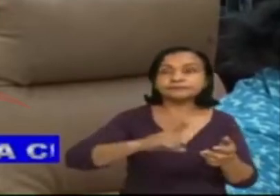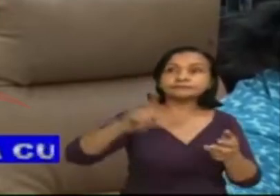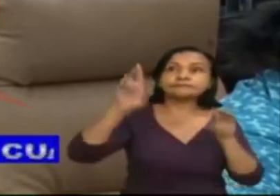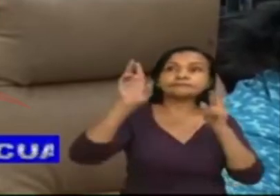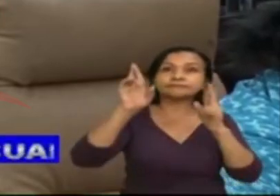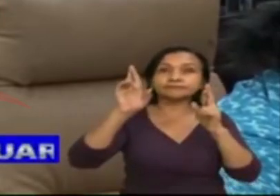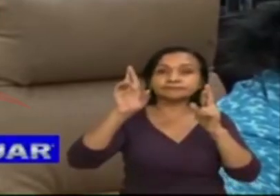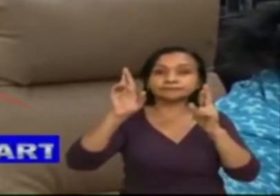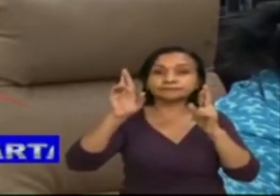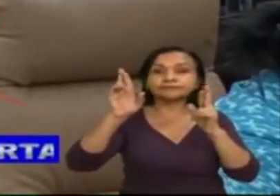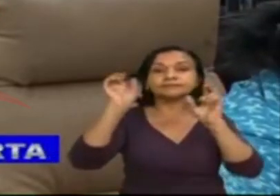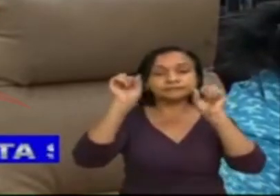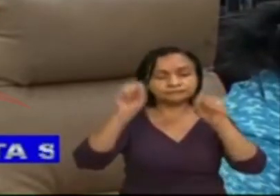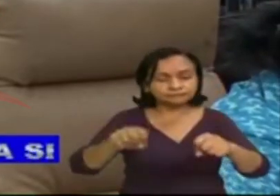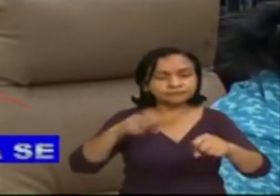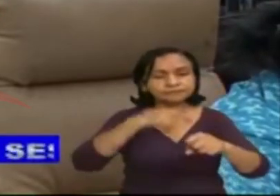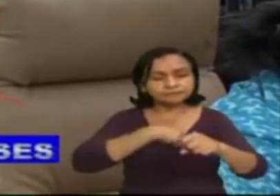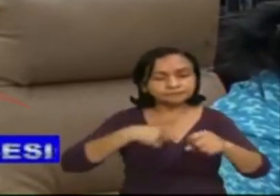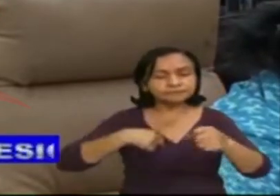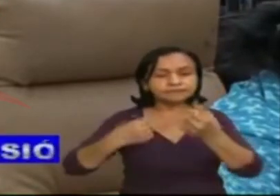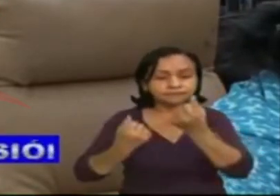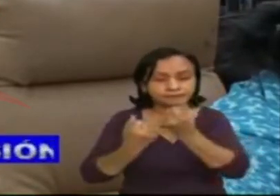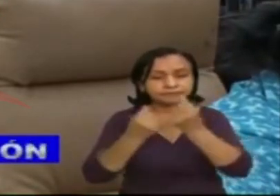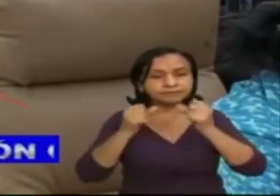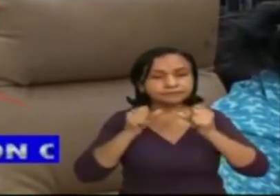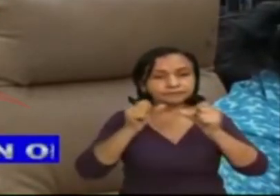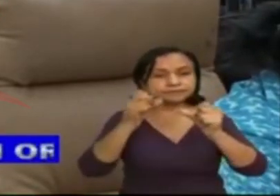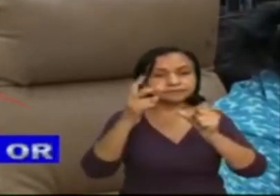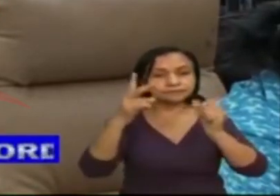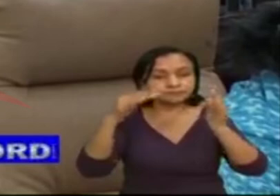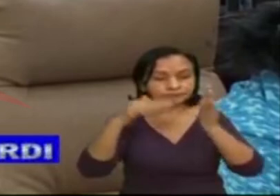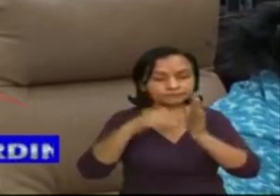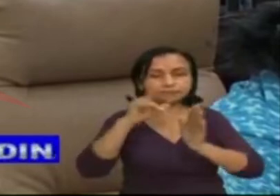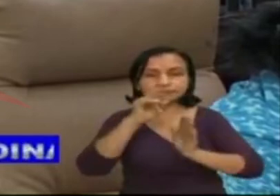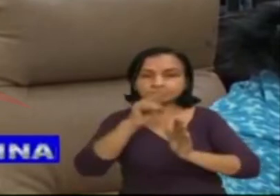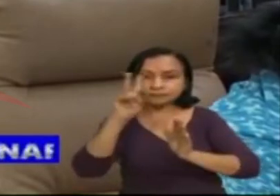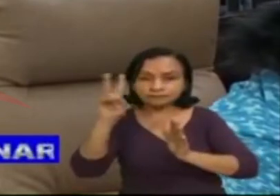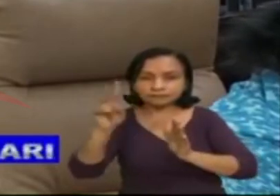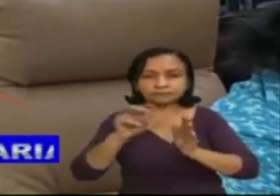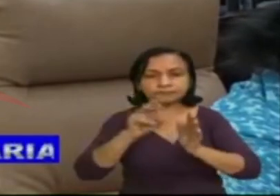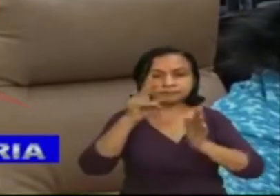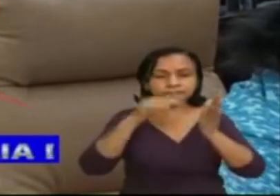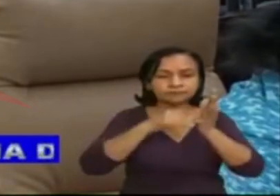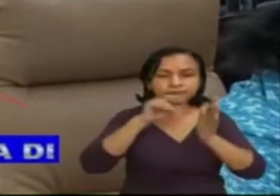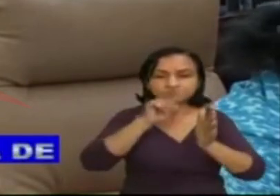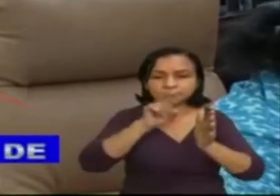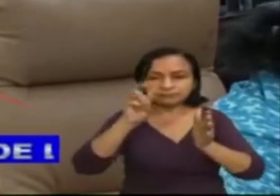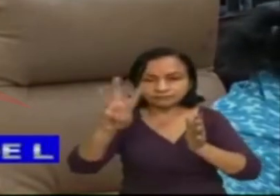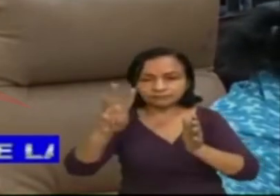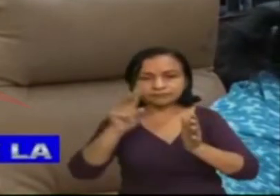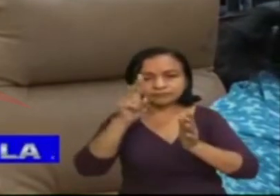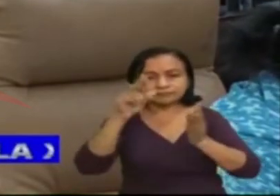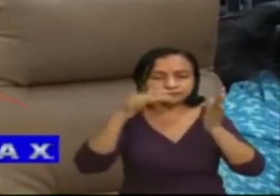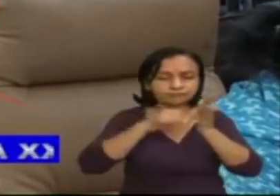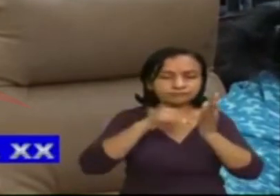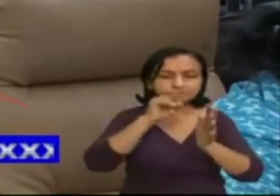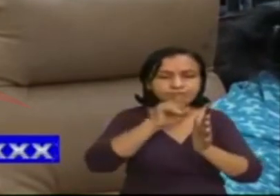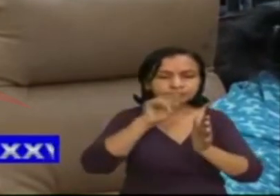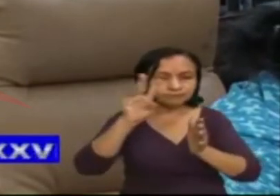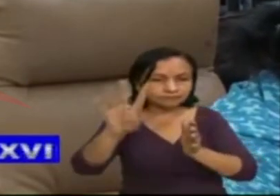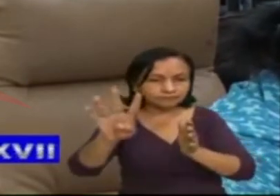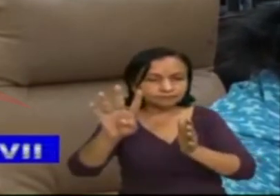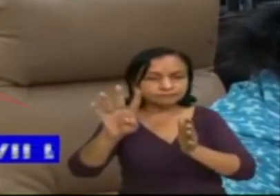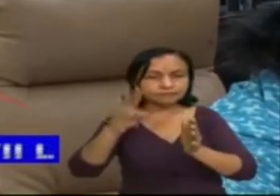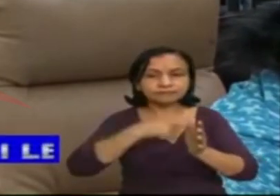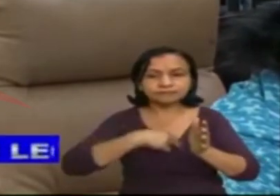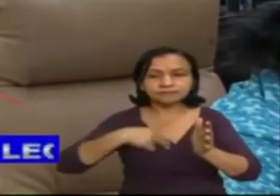Dios mediante, lo podamos sostener en el 2022, 2023 y 2024,